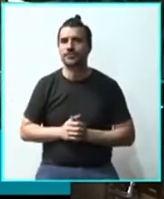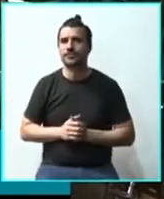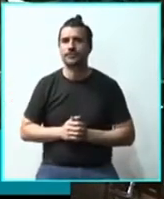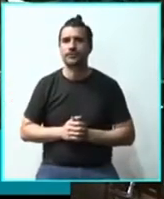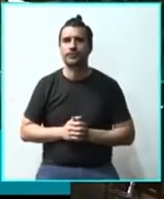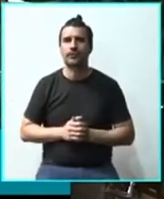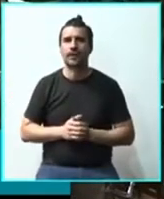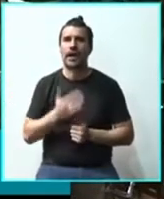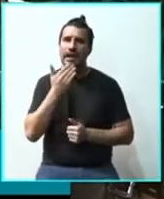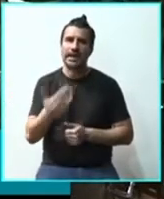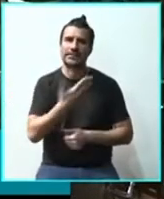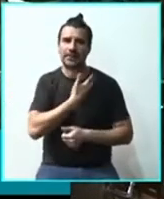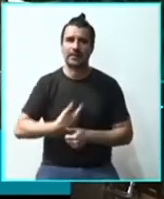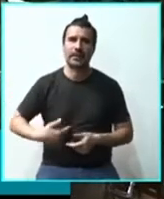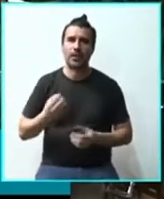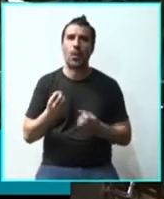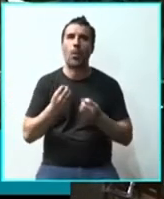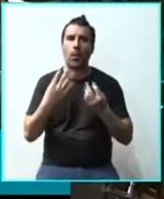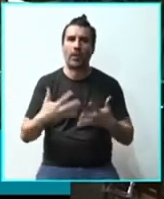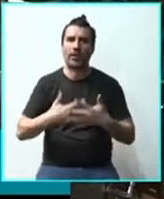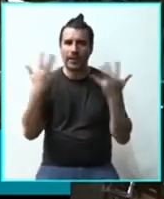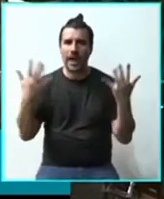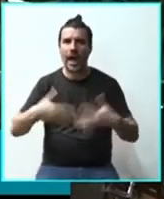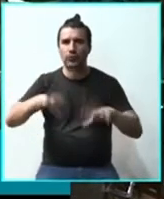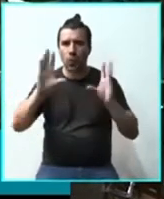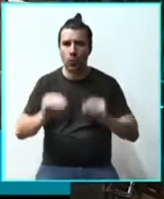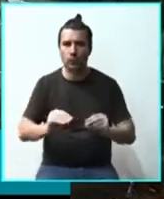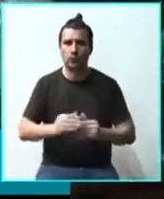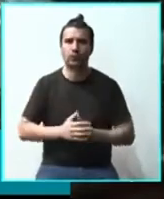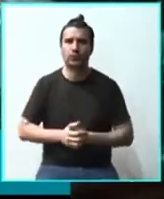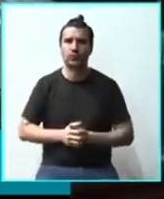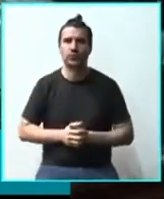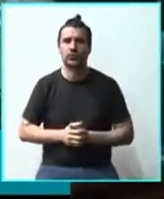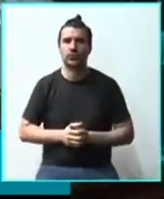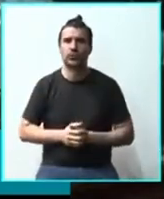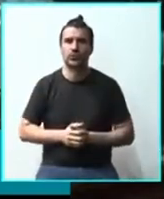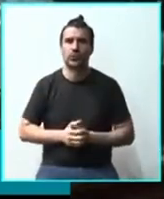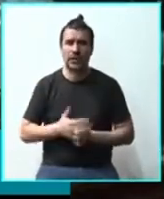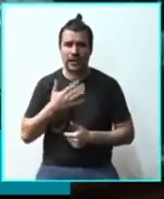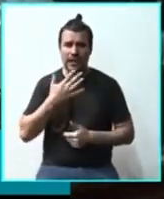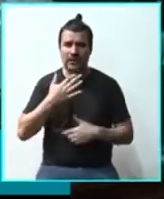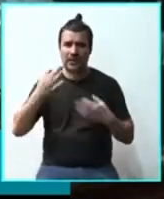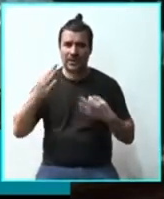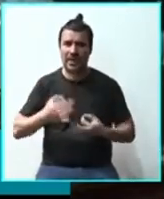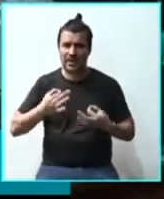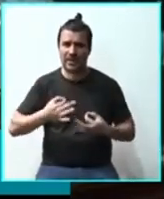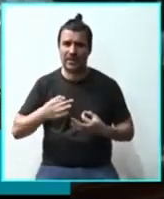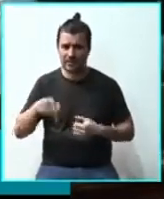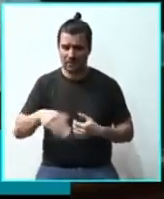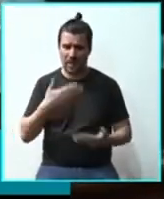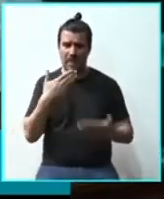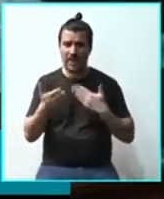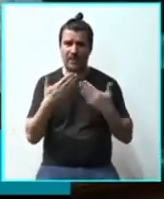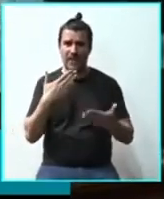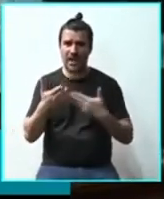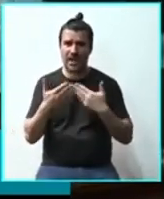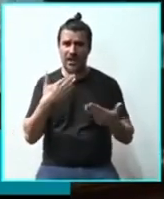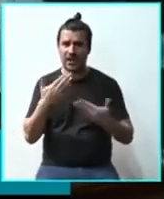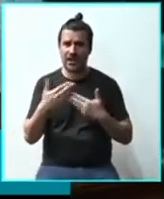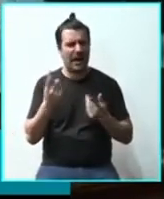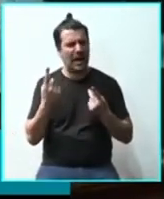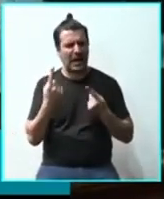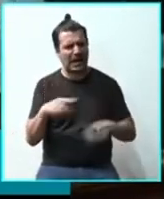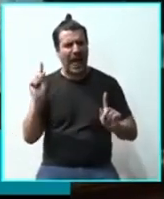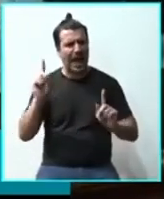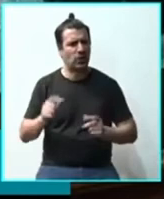Muchas gracias, presidente. Buen día. Buenos días a todos. La verdad es que estamos asistiendo a un debate sumamente extraño,